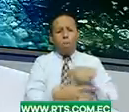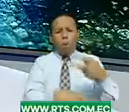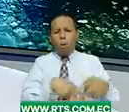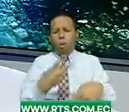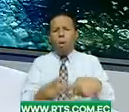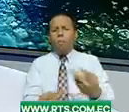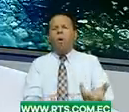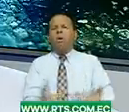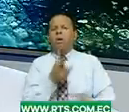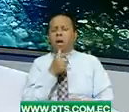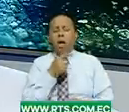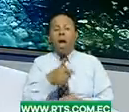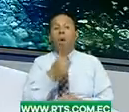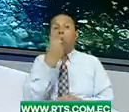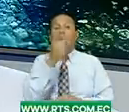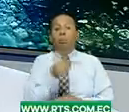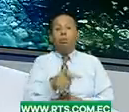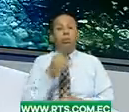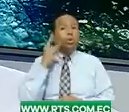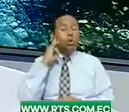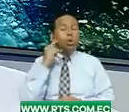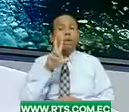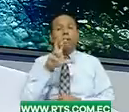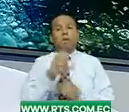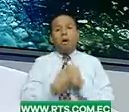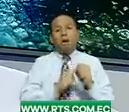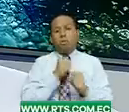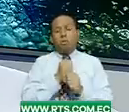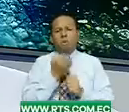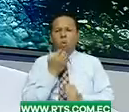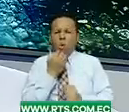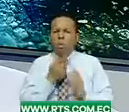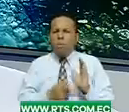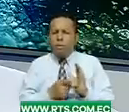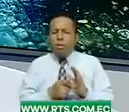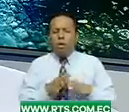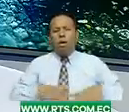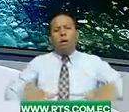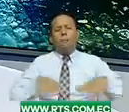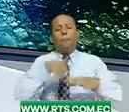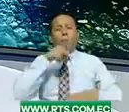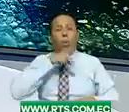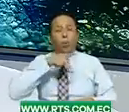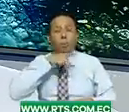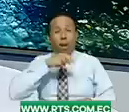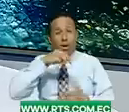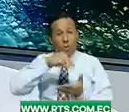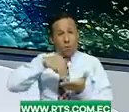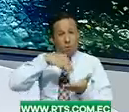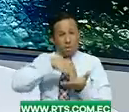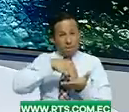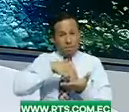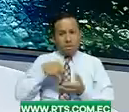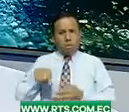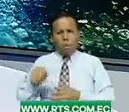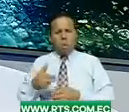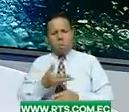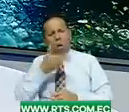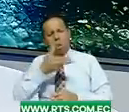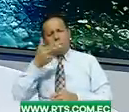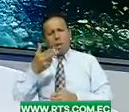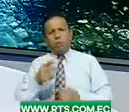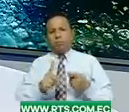Puerto Viejo, provincia de Manabí. En otro hecho violento, un hombre fue herido de bala en la vía Manta-Jaramijó.